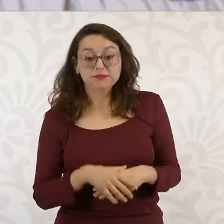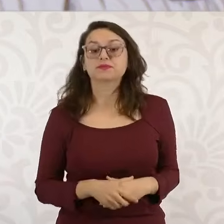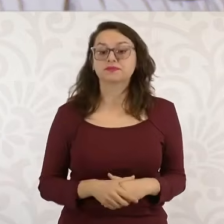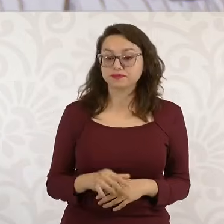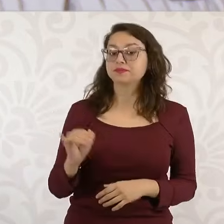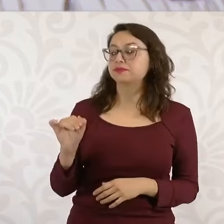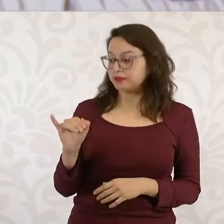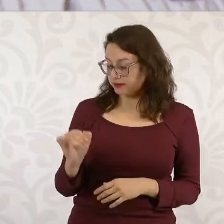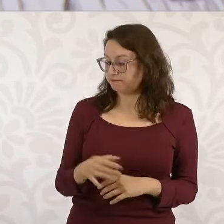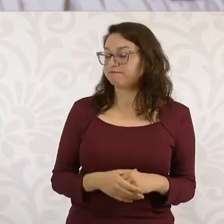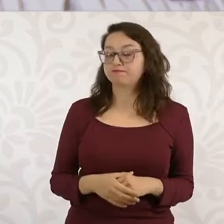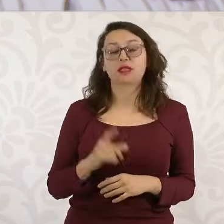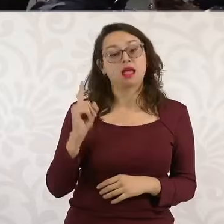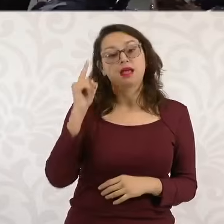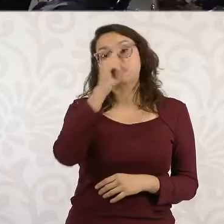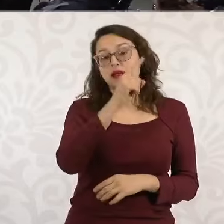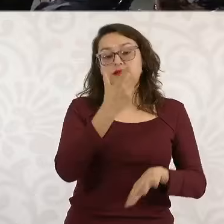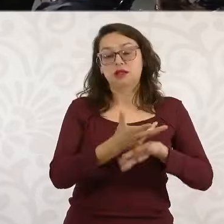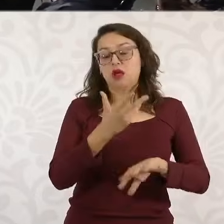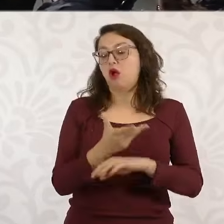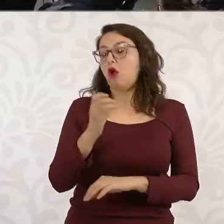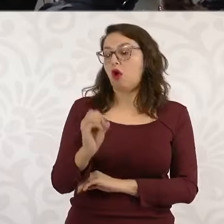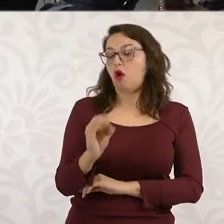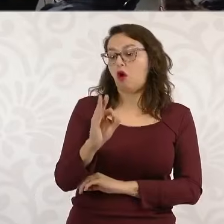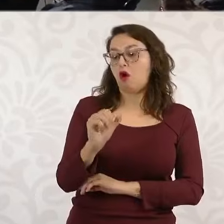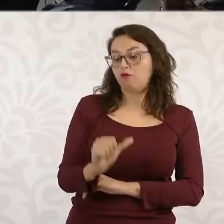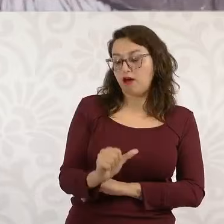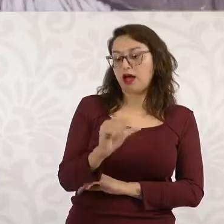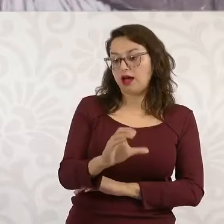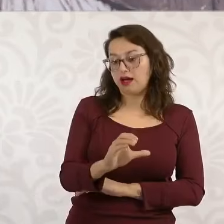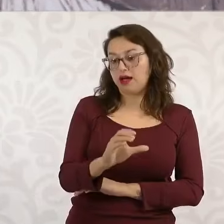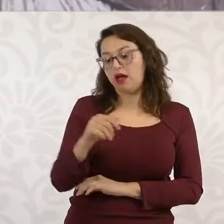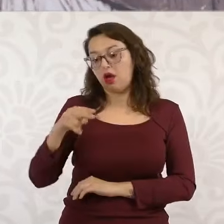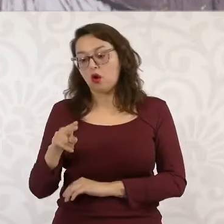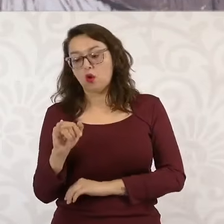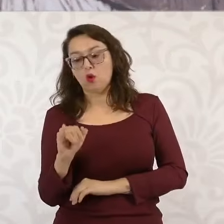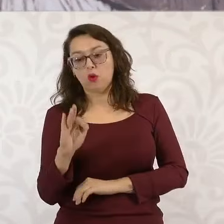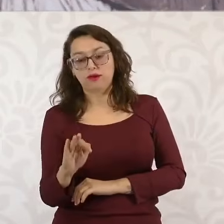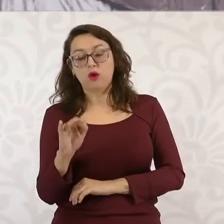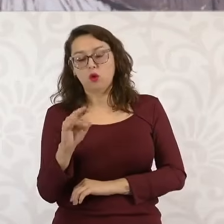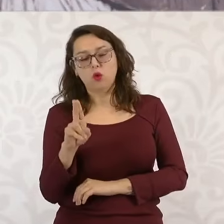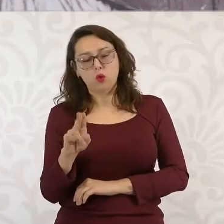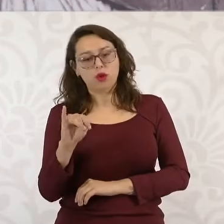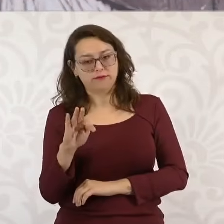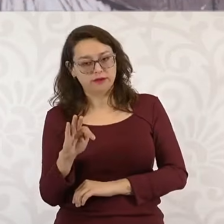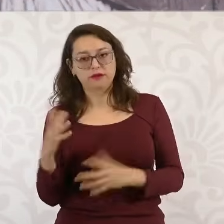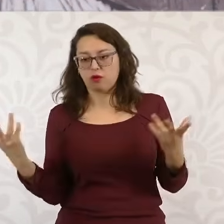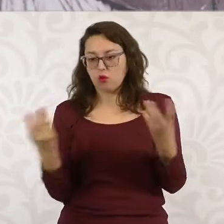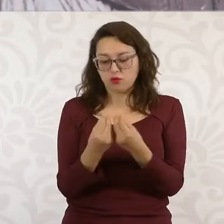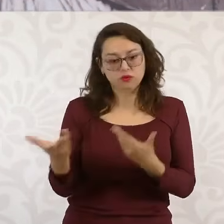OFAC, se llama, ¿verdad, Pablo? De Estados Unidos, la UIF y la OFAC. O sea, se trabaja de manera permanente.